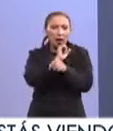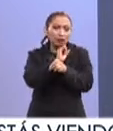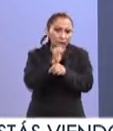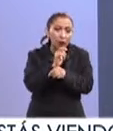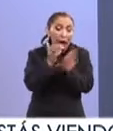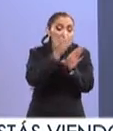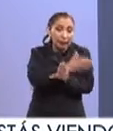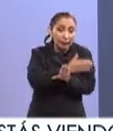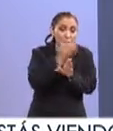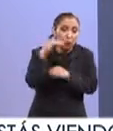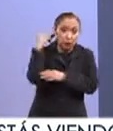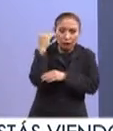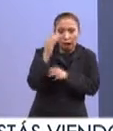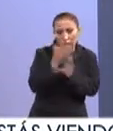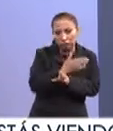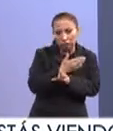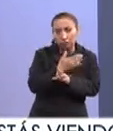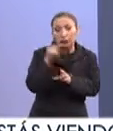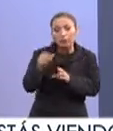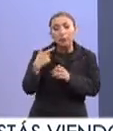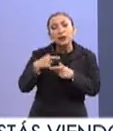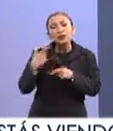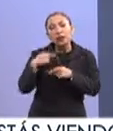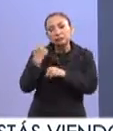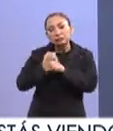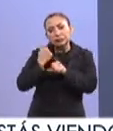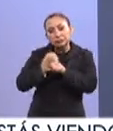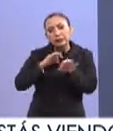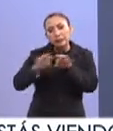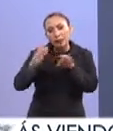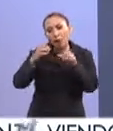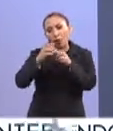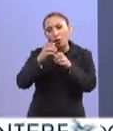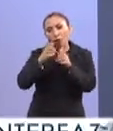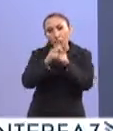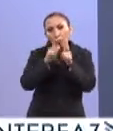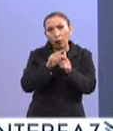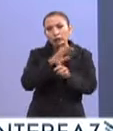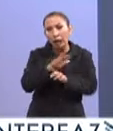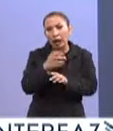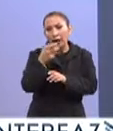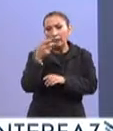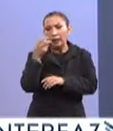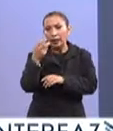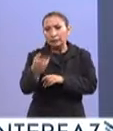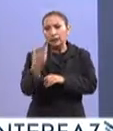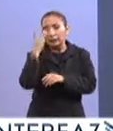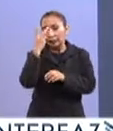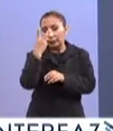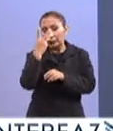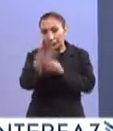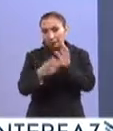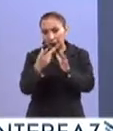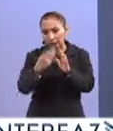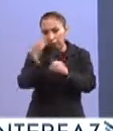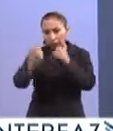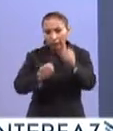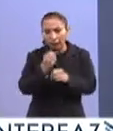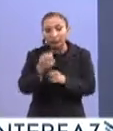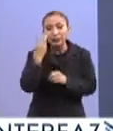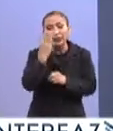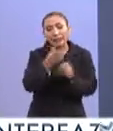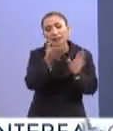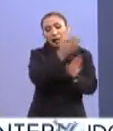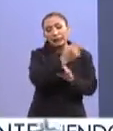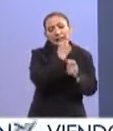actores antes que como titiriteros y son personas que han trabajado con la compañía ya en este, sería nuestro tercer montaje. Y los tres